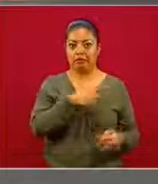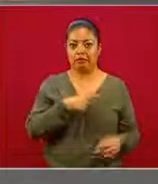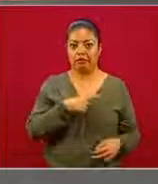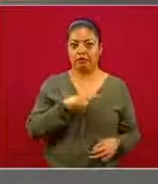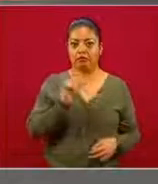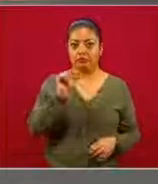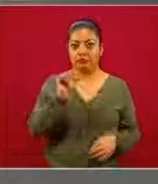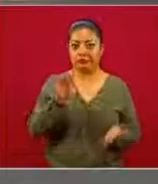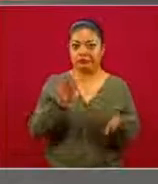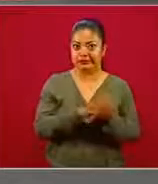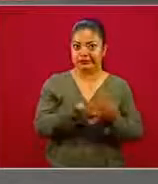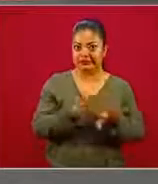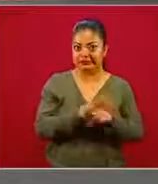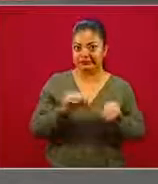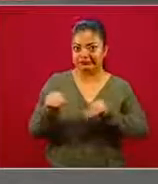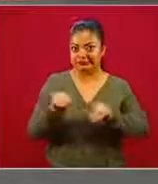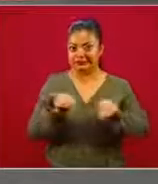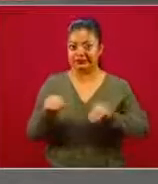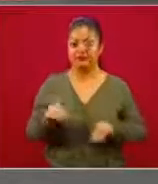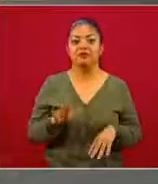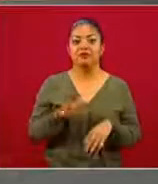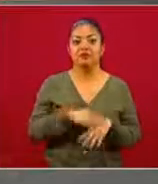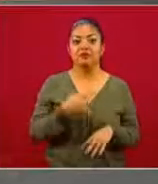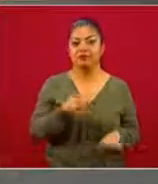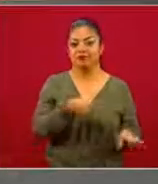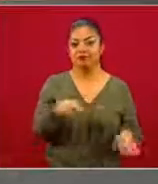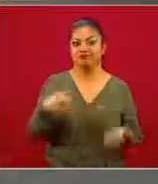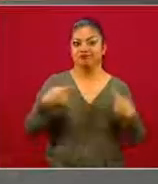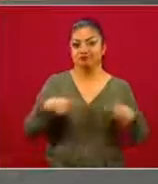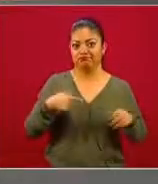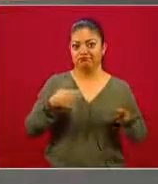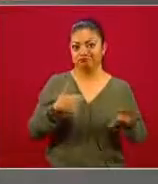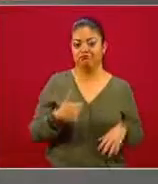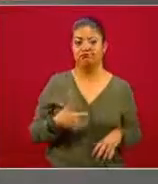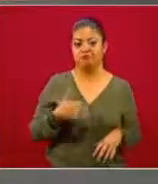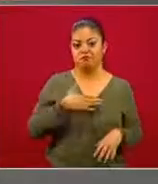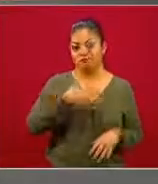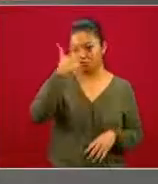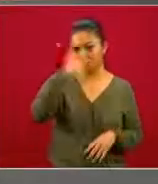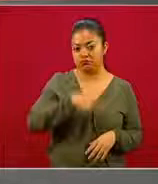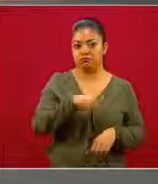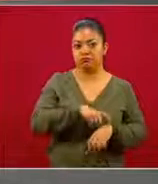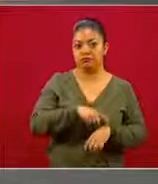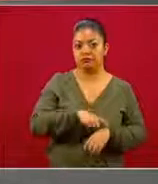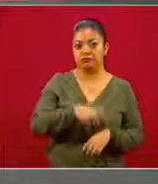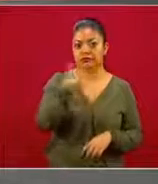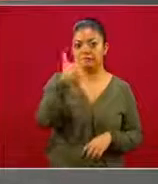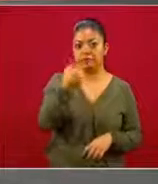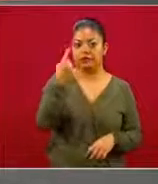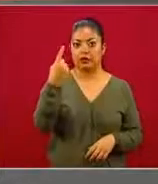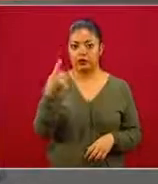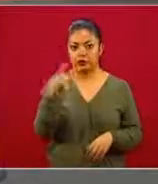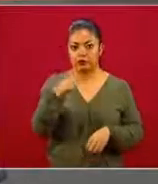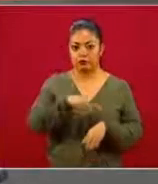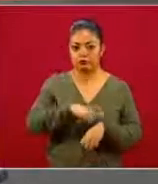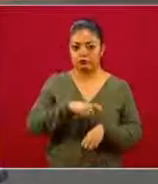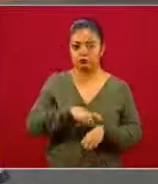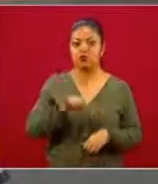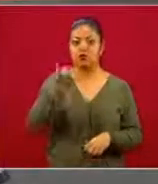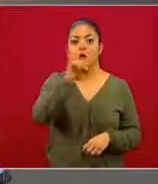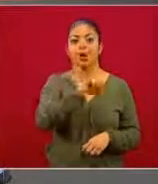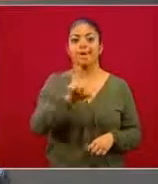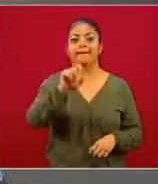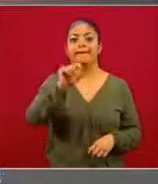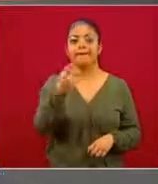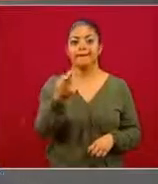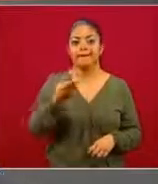distance, maniobra. so we've had to Porque somos do a seis. little Pero de todos workaround modos, muy buenas here. noches. Son las 19:01 Good evening. horas It's del 7:01. jueves 21